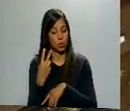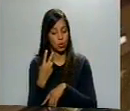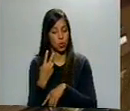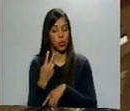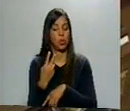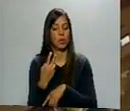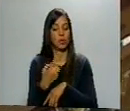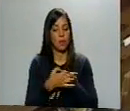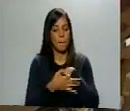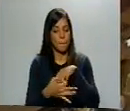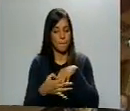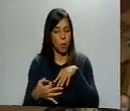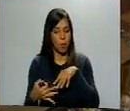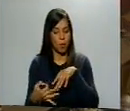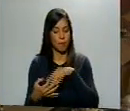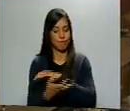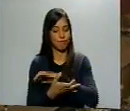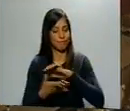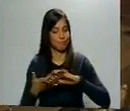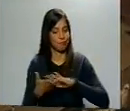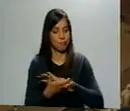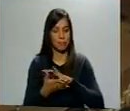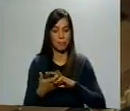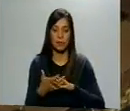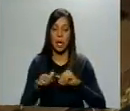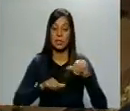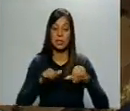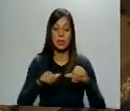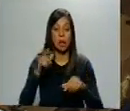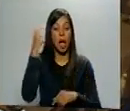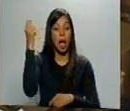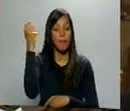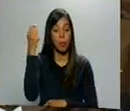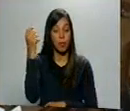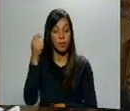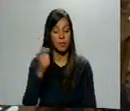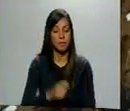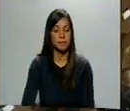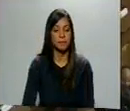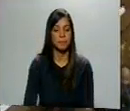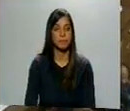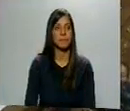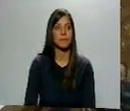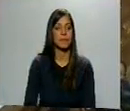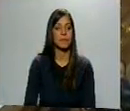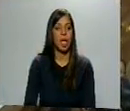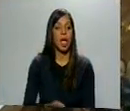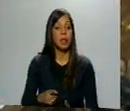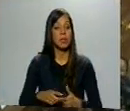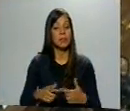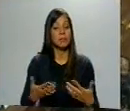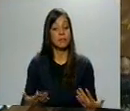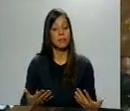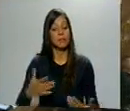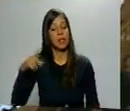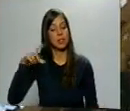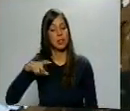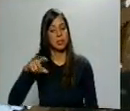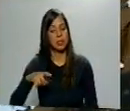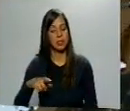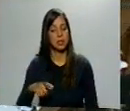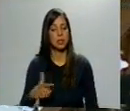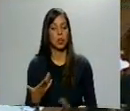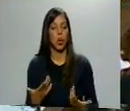dos municipios que forman parte del distrito Alto Jure. Y es necesario